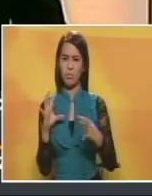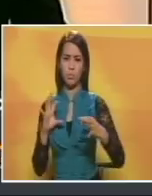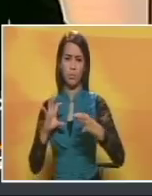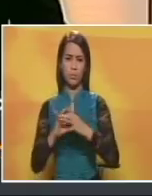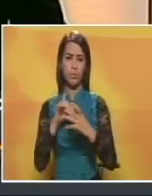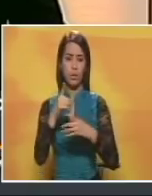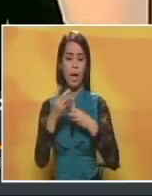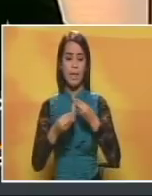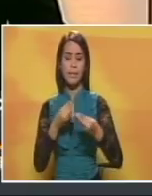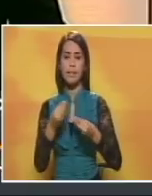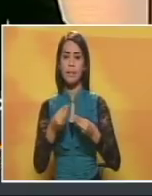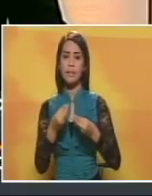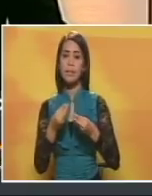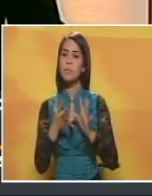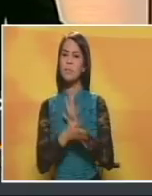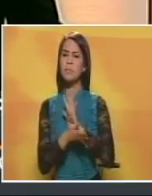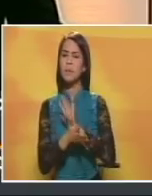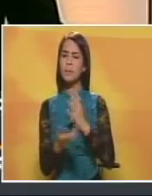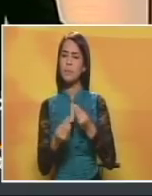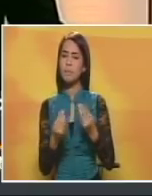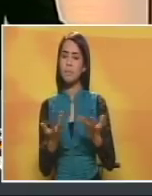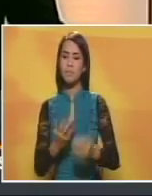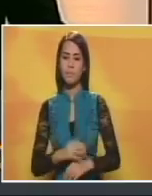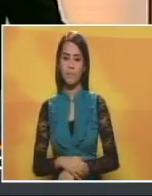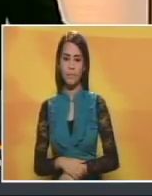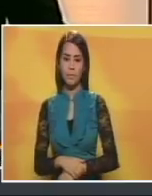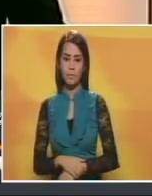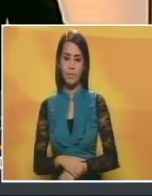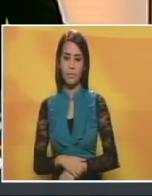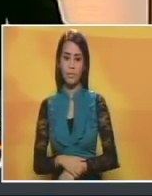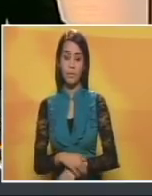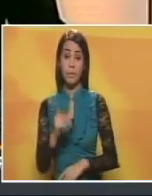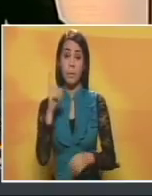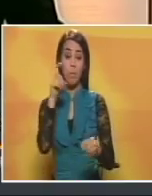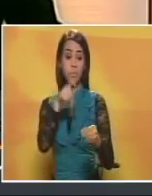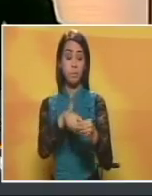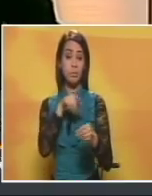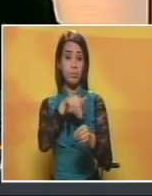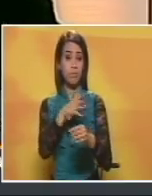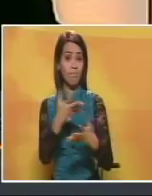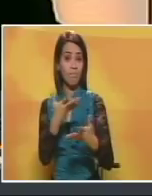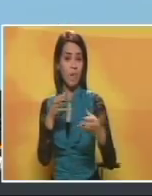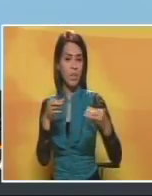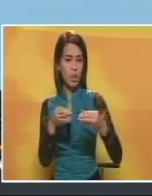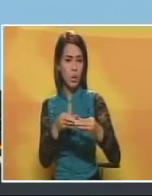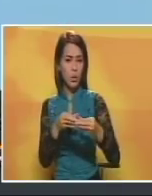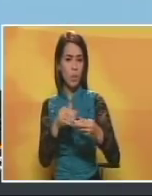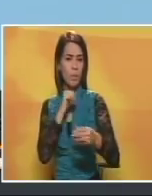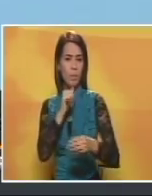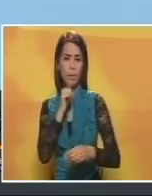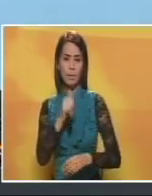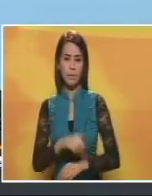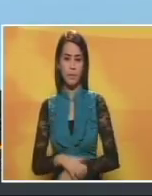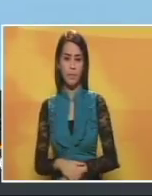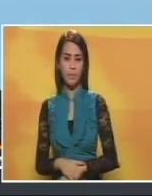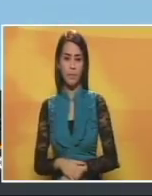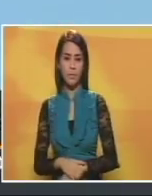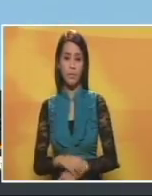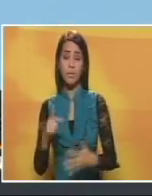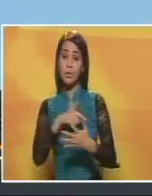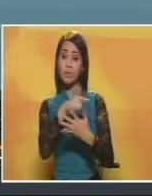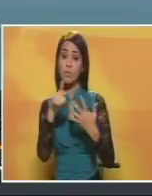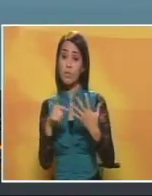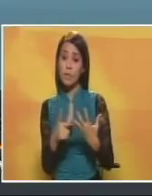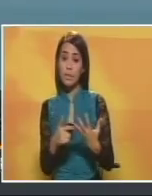fachadas que se constituyen para formar parte de estas cadenas criminales. Fichas de identificación de